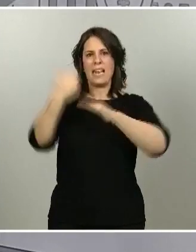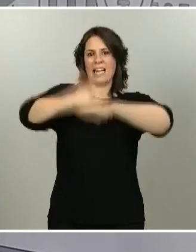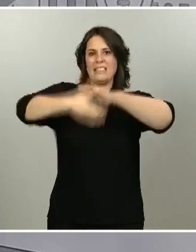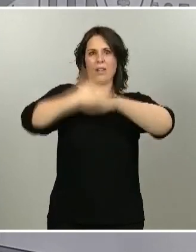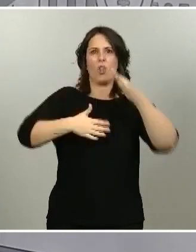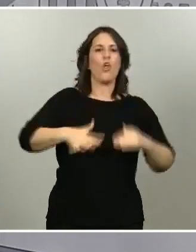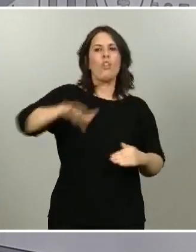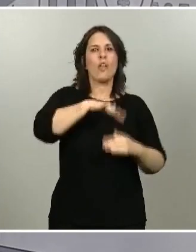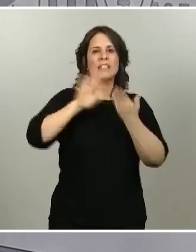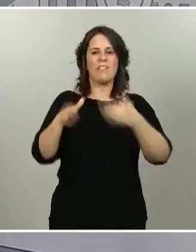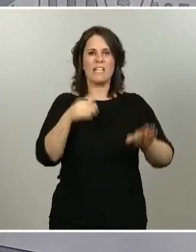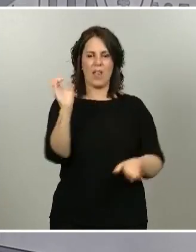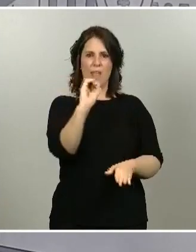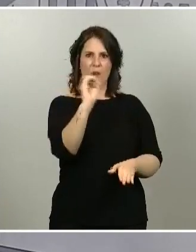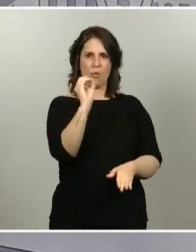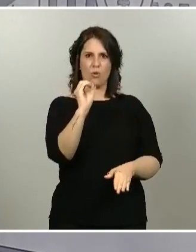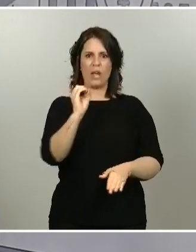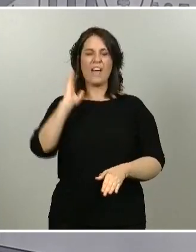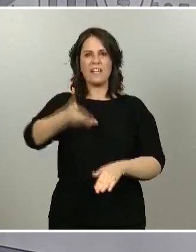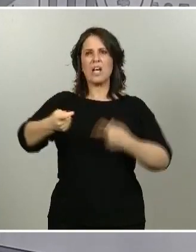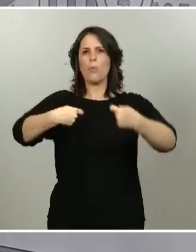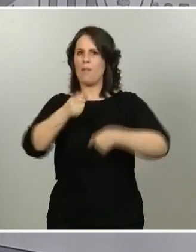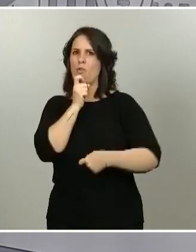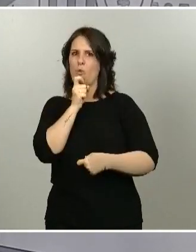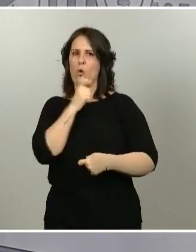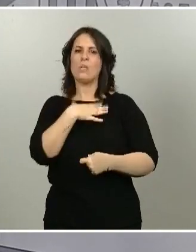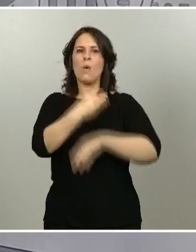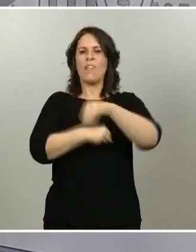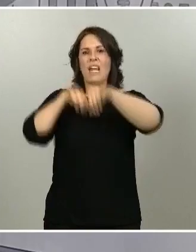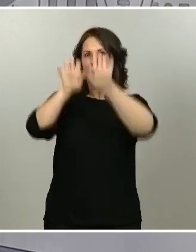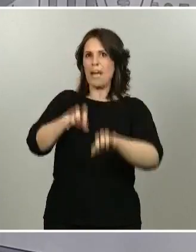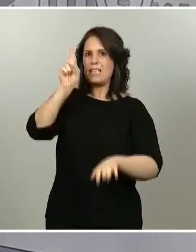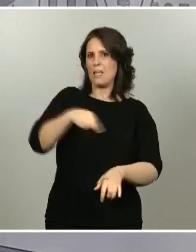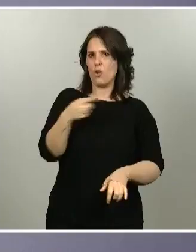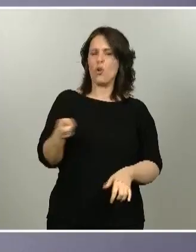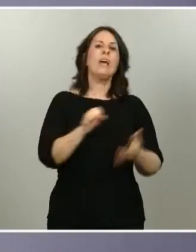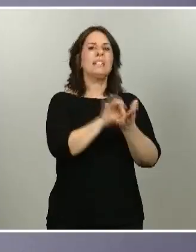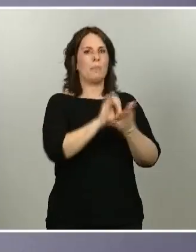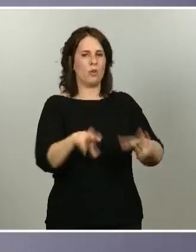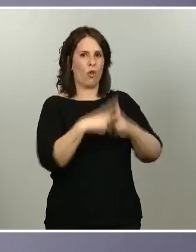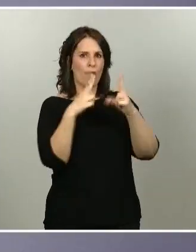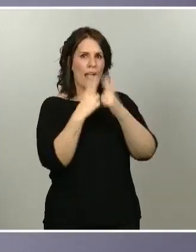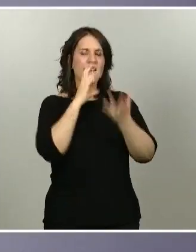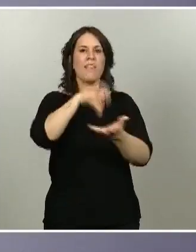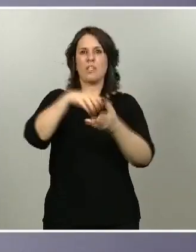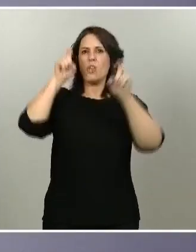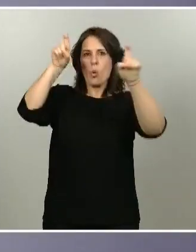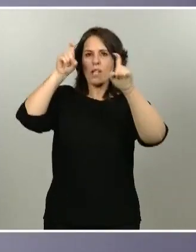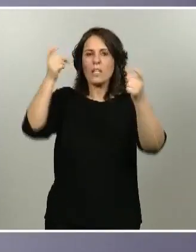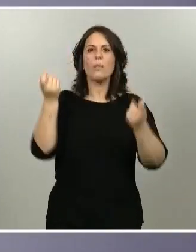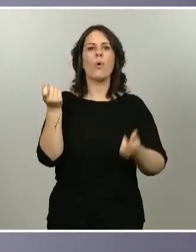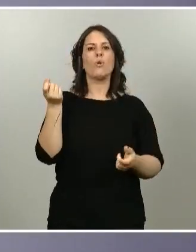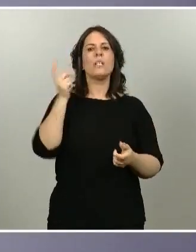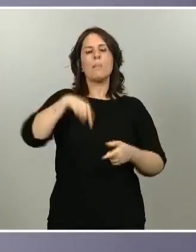0, cómo afecta al comercio, si se van a poder hacer rebajas, y a los servicios sociales, cómo afecta a los centros educativos y a los de investigación.